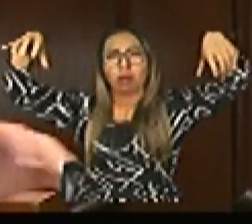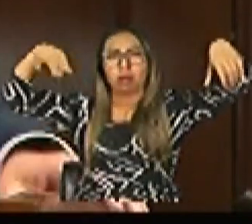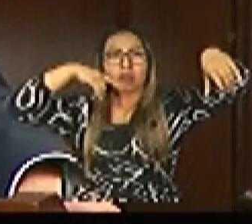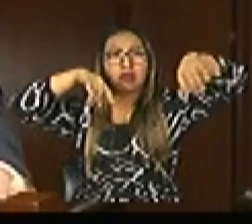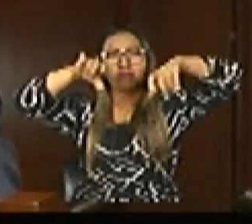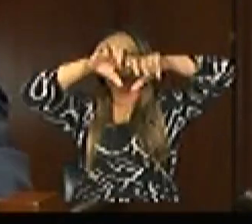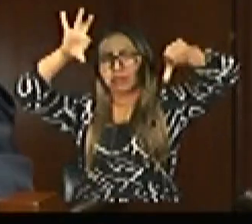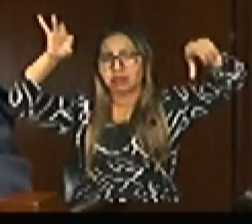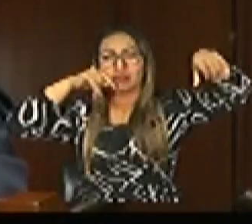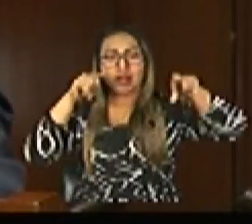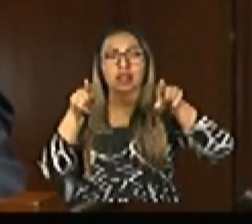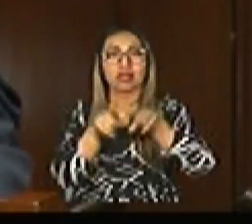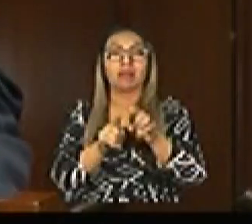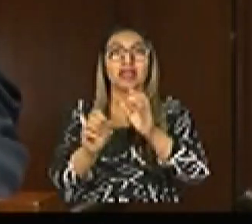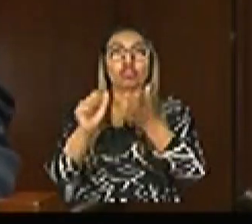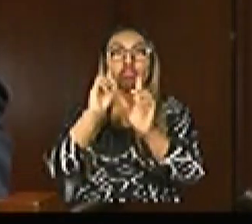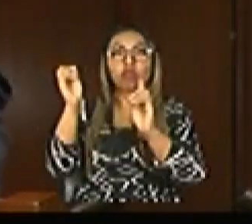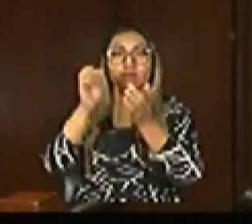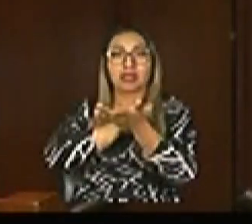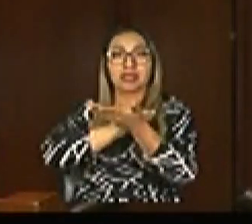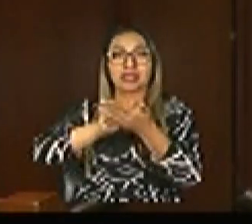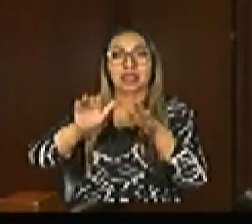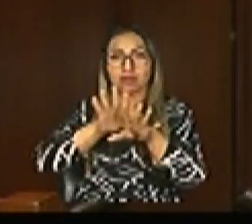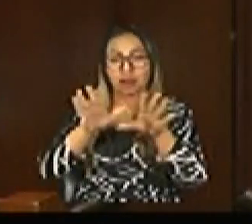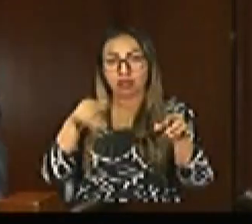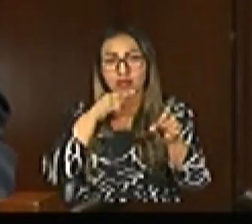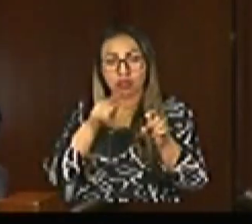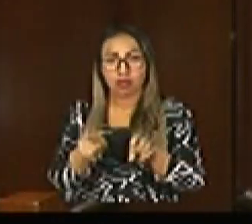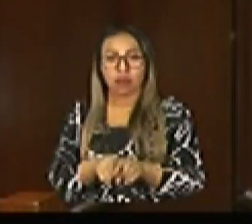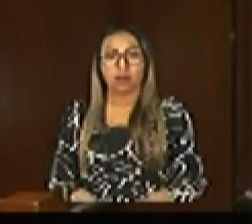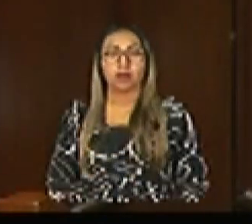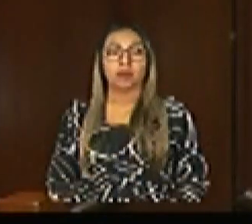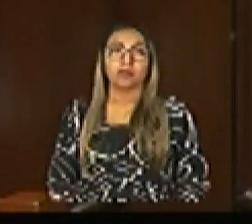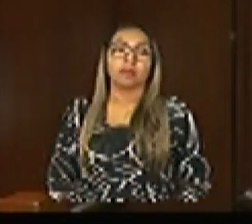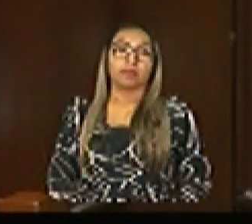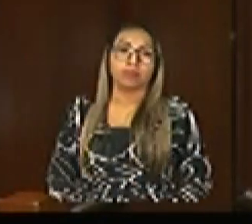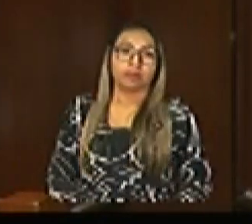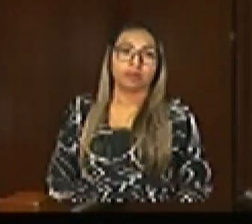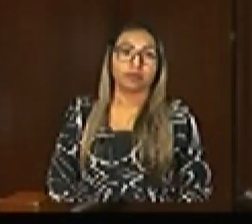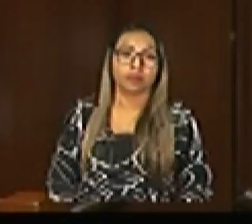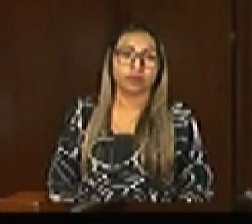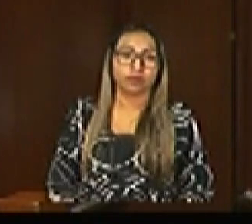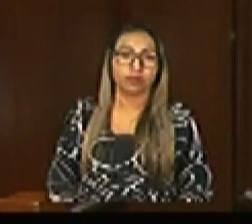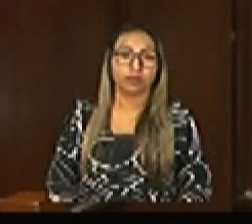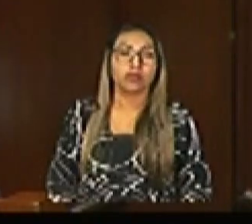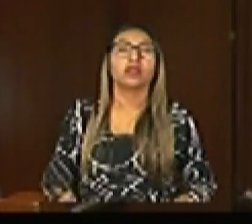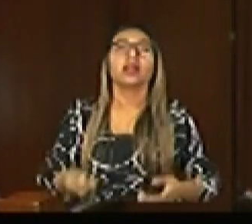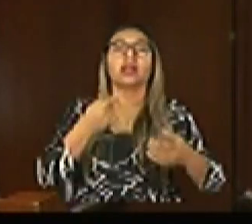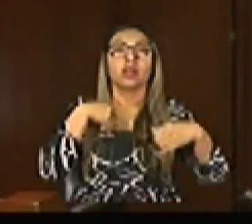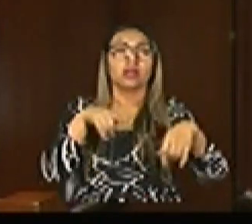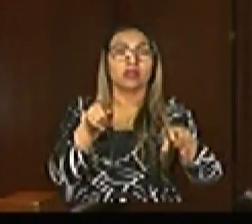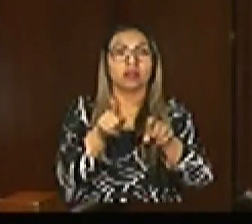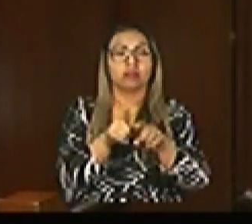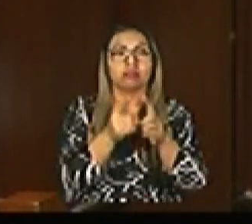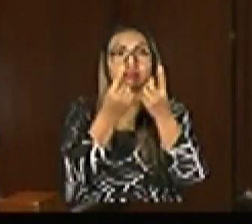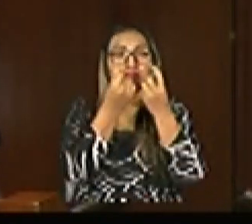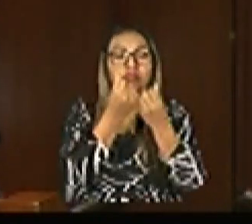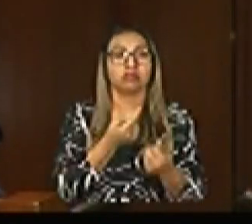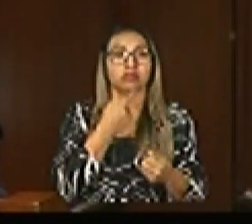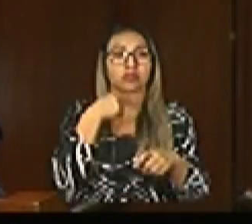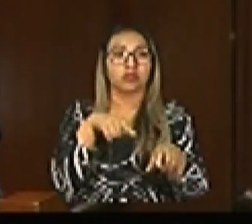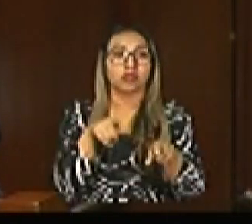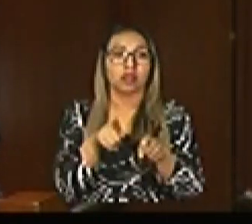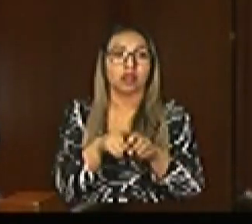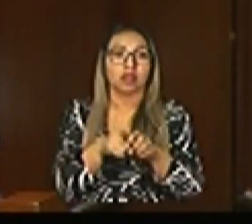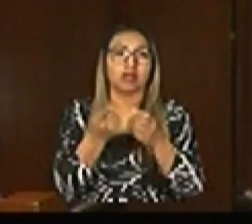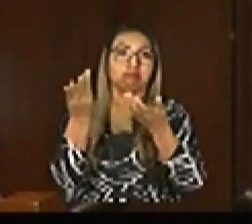Este proyecto de ley parte de una estrategia fiscal que permitirá bajar el costo de la deuda pública,